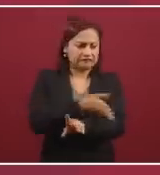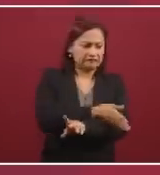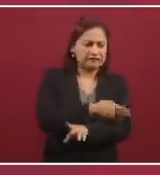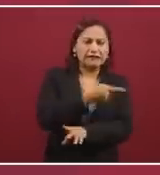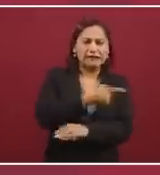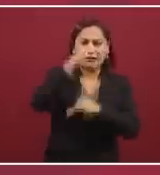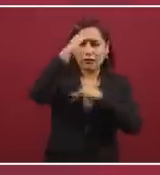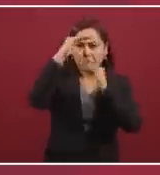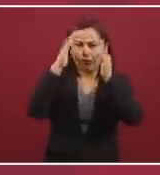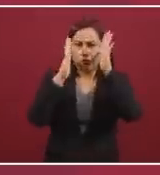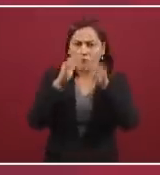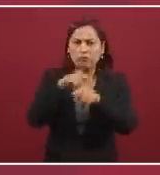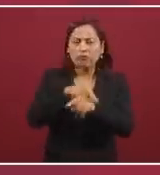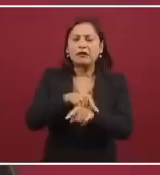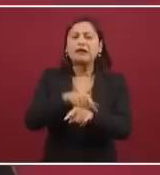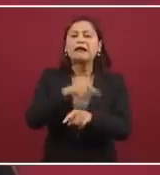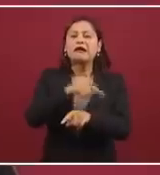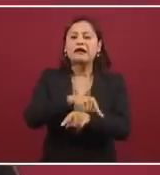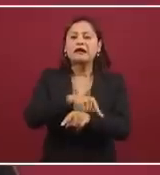sí